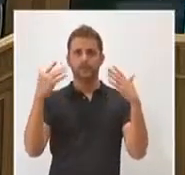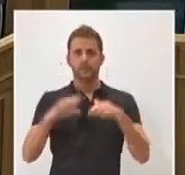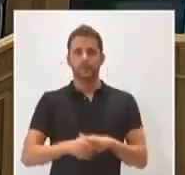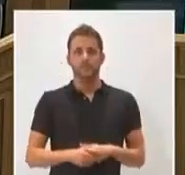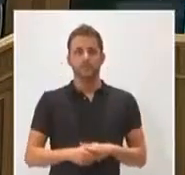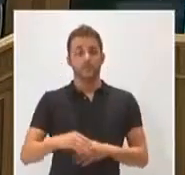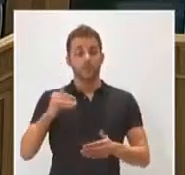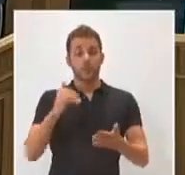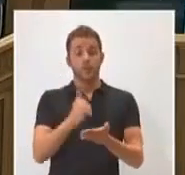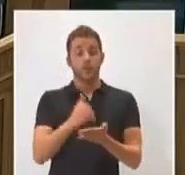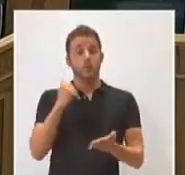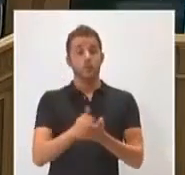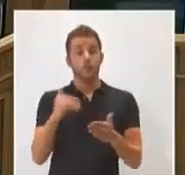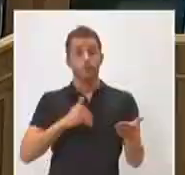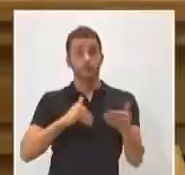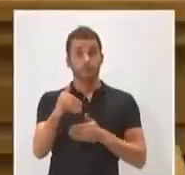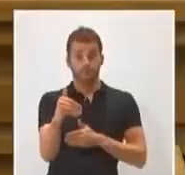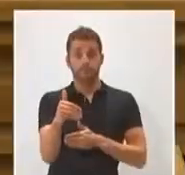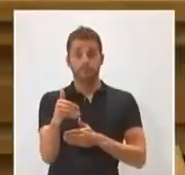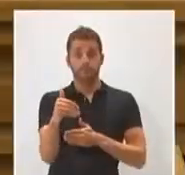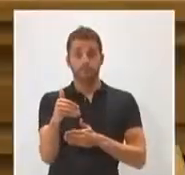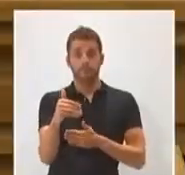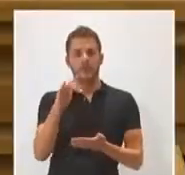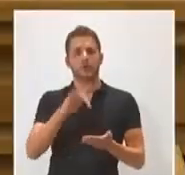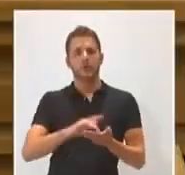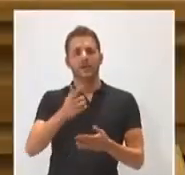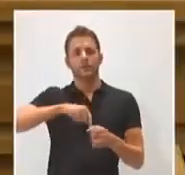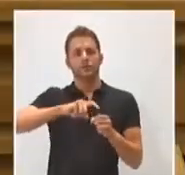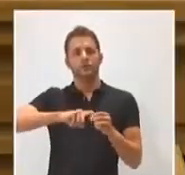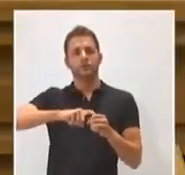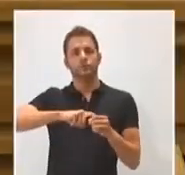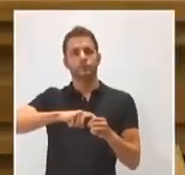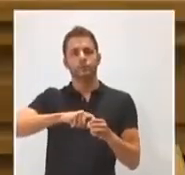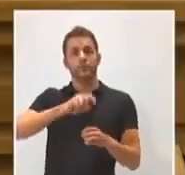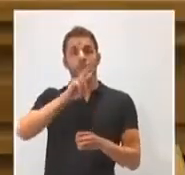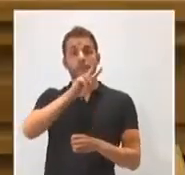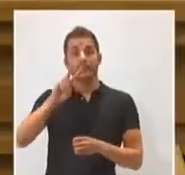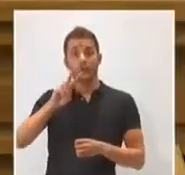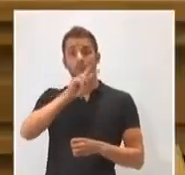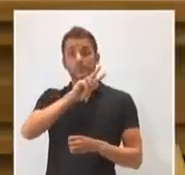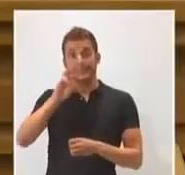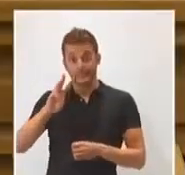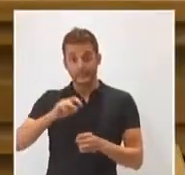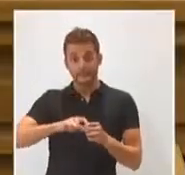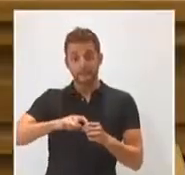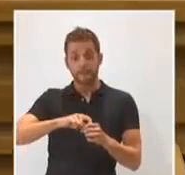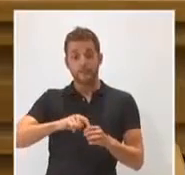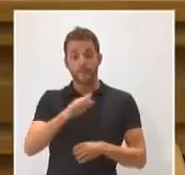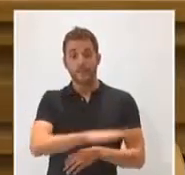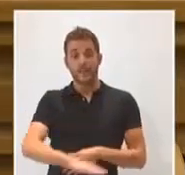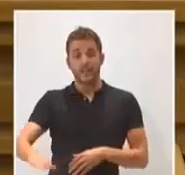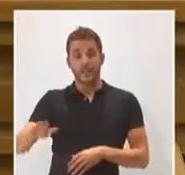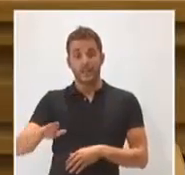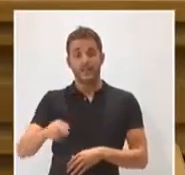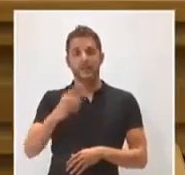el próximo curso vamos a fijar la ratio en el curso 22 23 la ratio en la educación infantil de 3 años